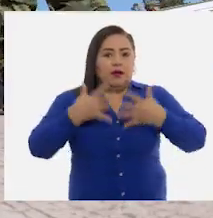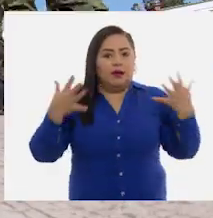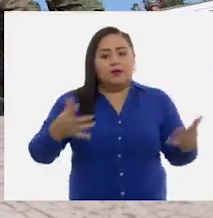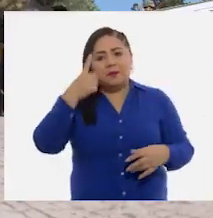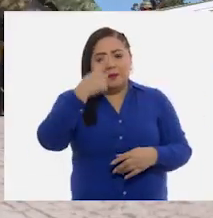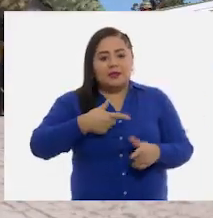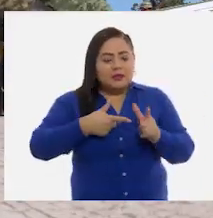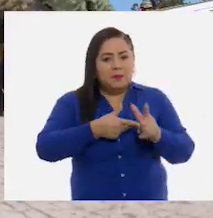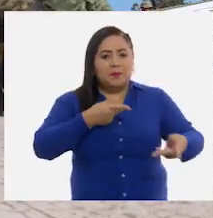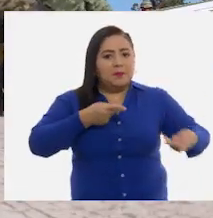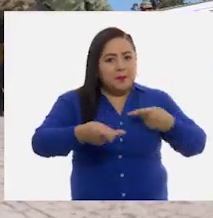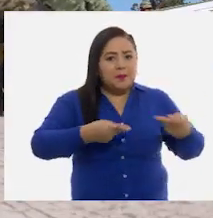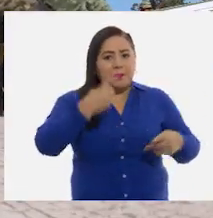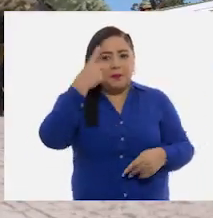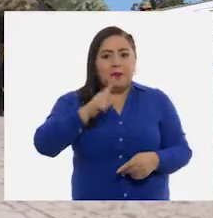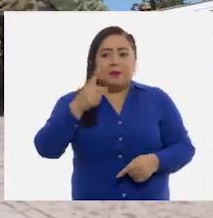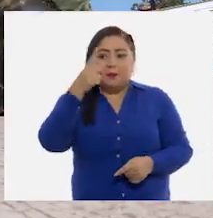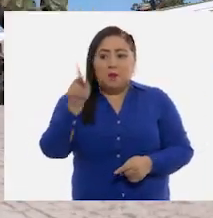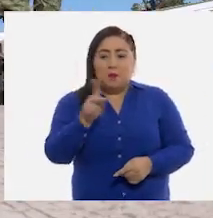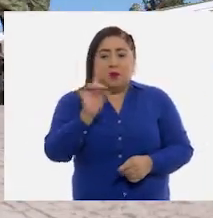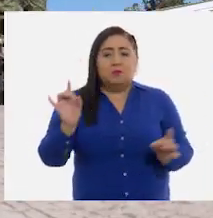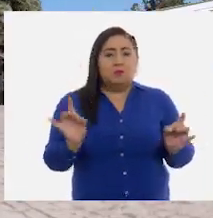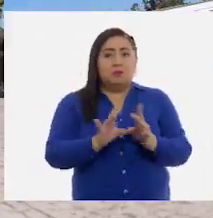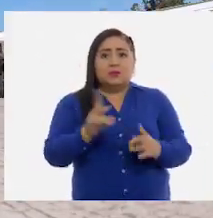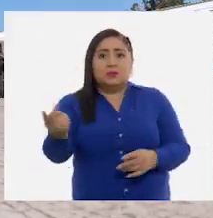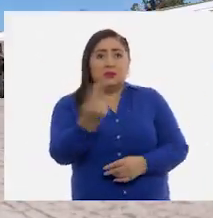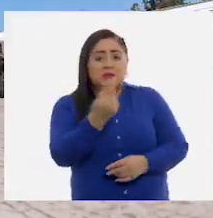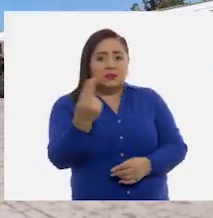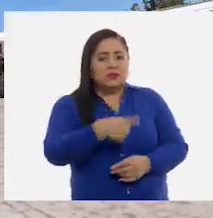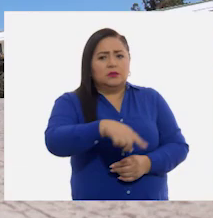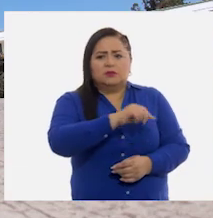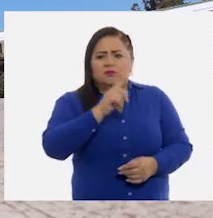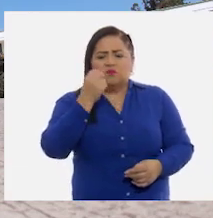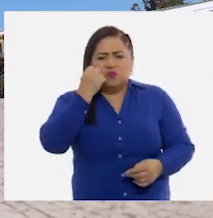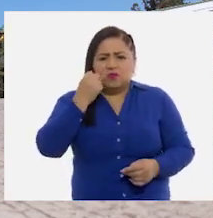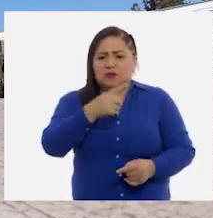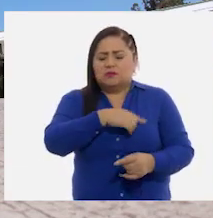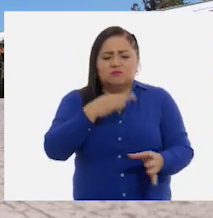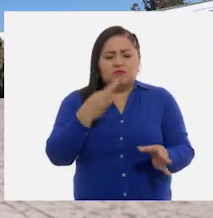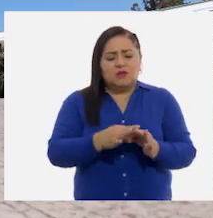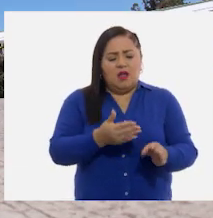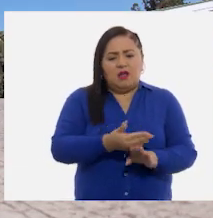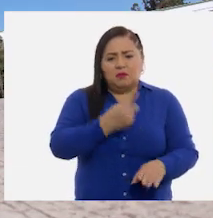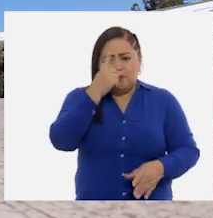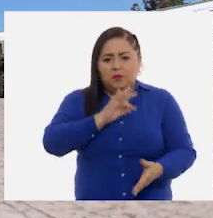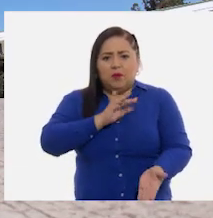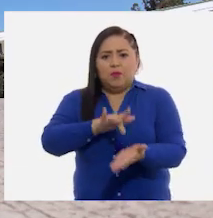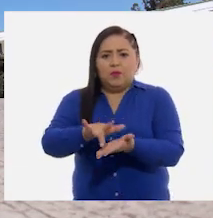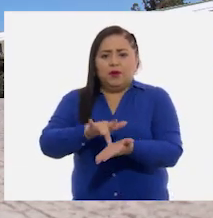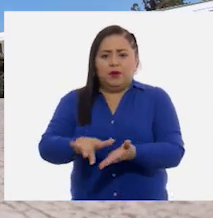seguirnos preparando para que el día que nuestro pueblo nos demande en cualquier actividad estemos listos para apoyarlos.